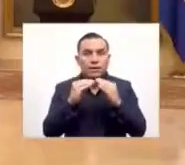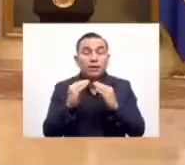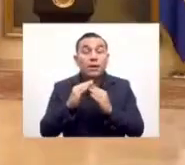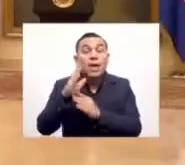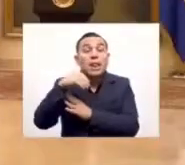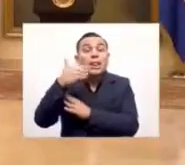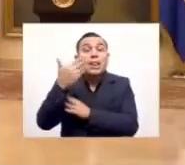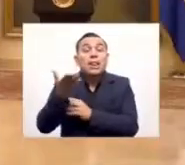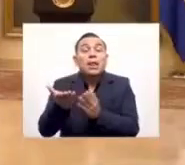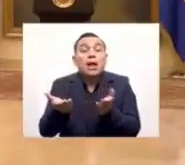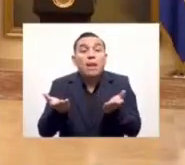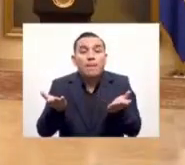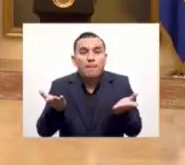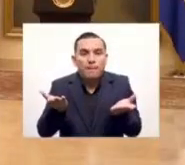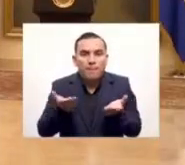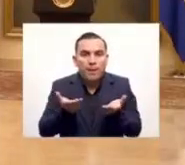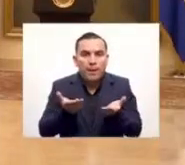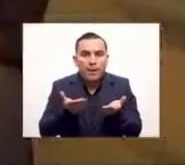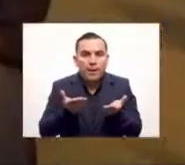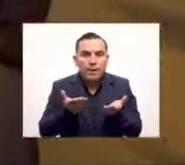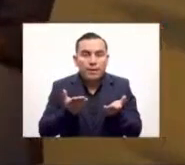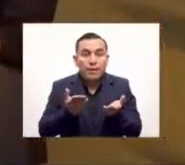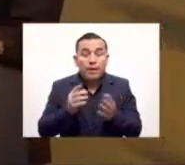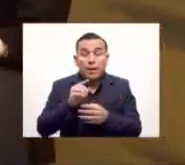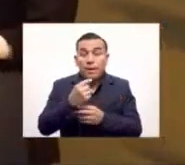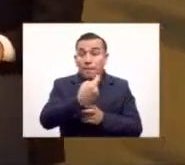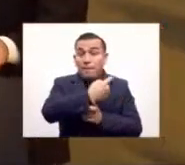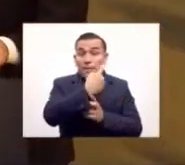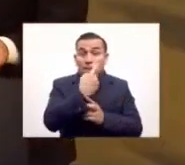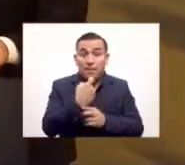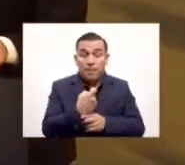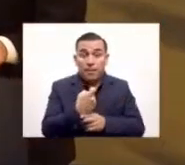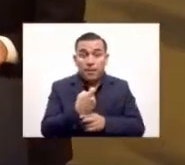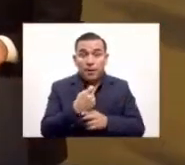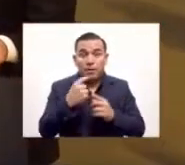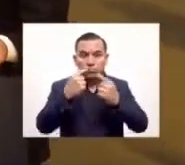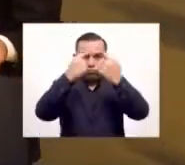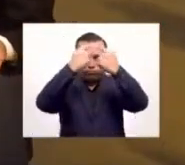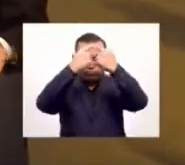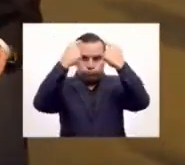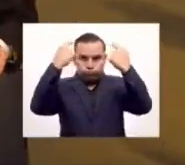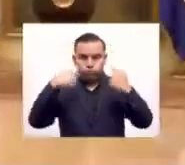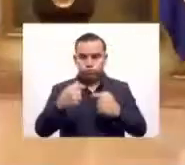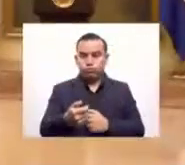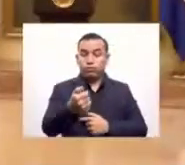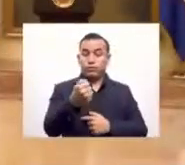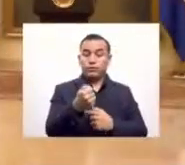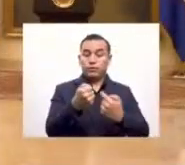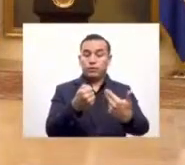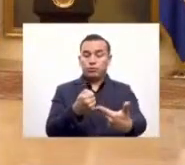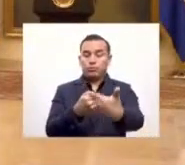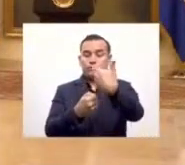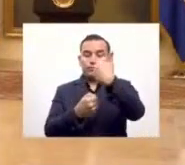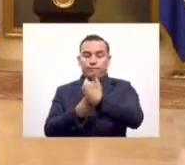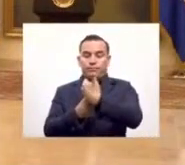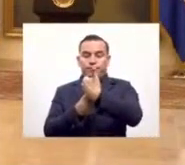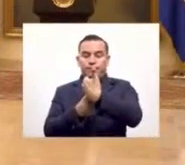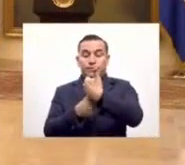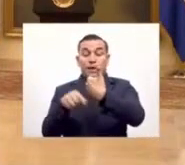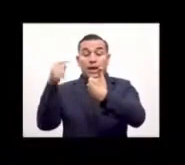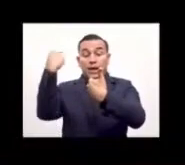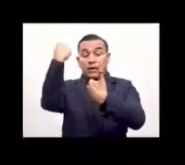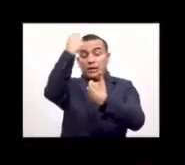No dice nada de eso. Por ahí hay un análisis de un economista, me parece muy respetable, ahorita les paso el nombre, que hacía un